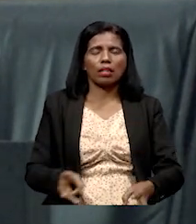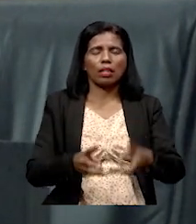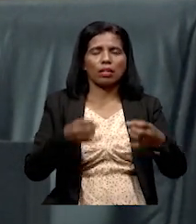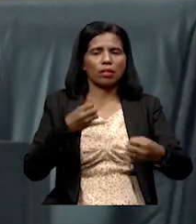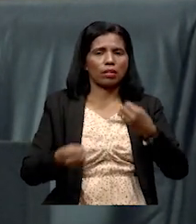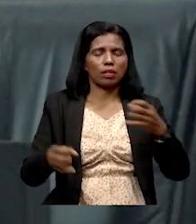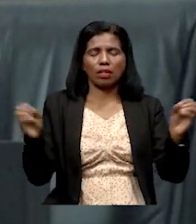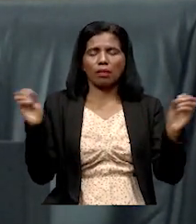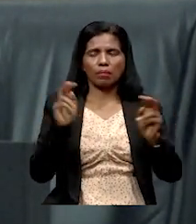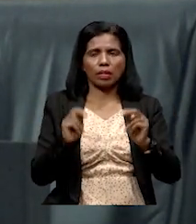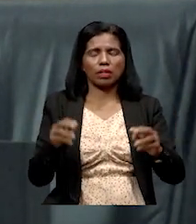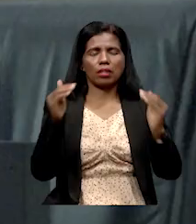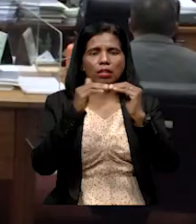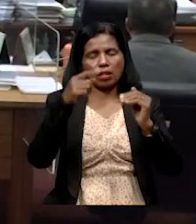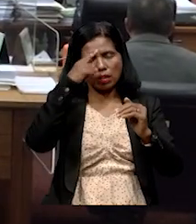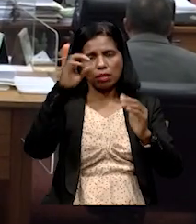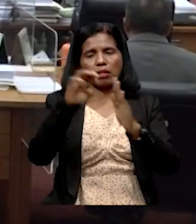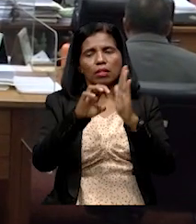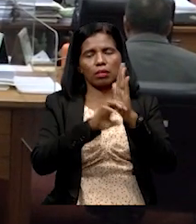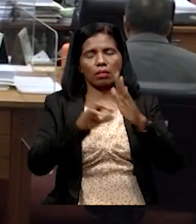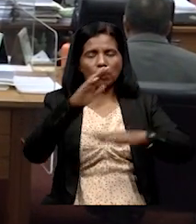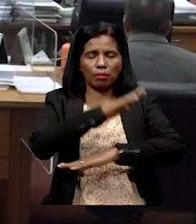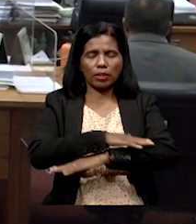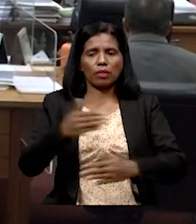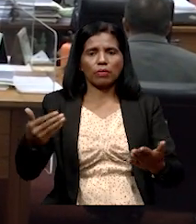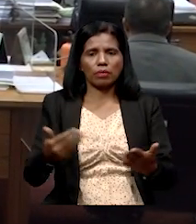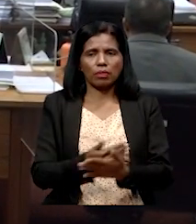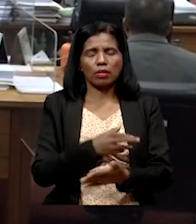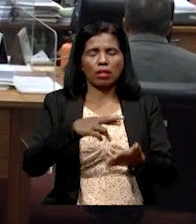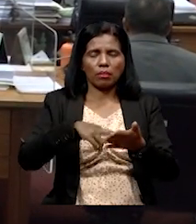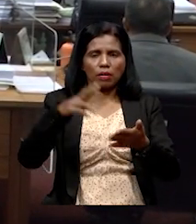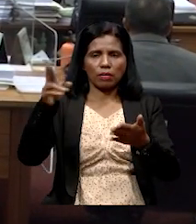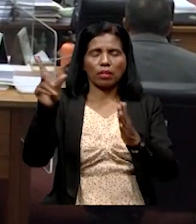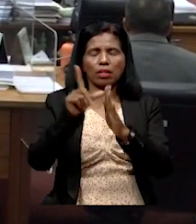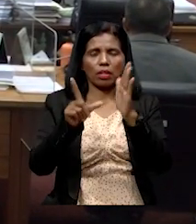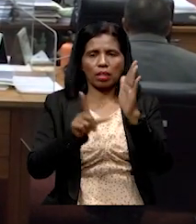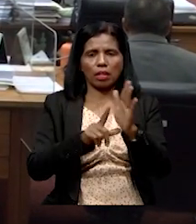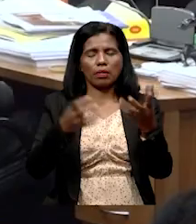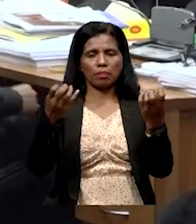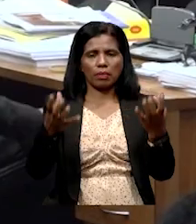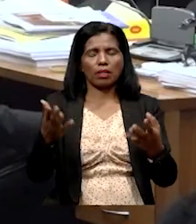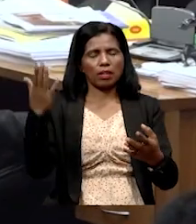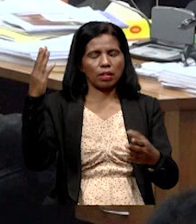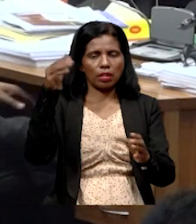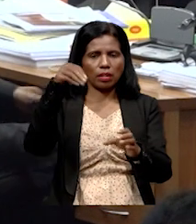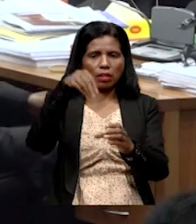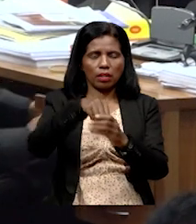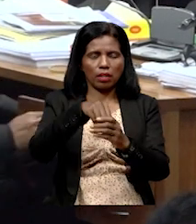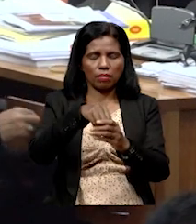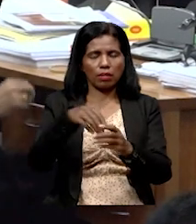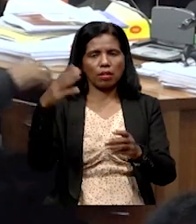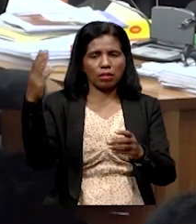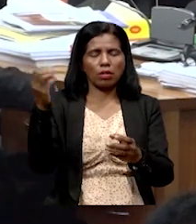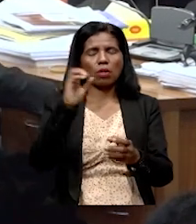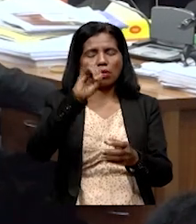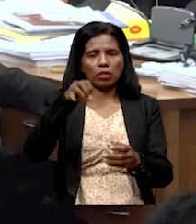precisa diálogo, tamba estrutura mesa fone, consegue aprova ona lei lubukida, nebe tama iha vigor no